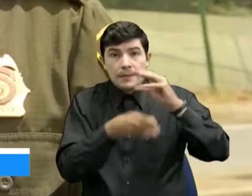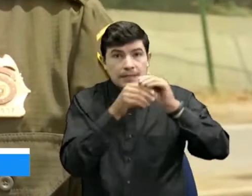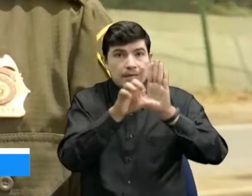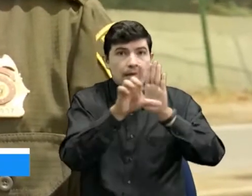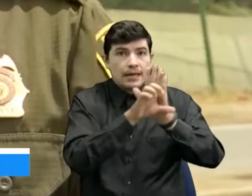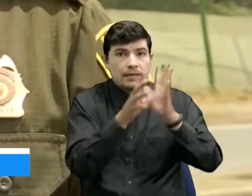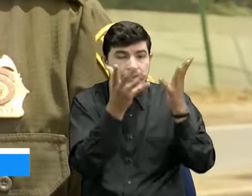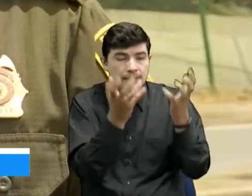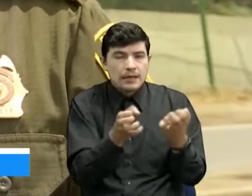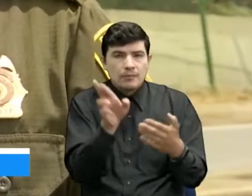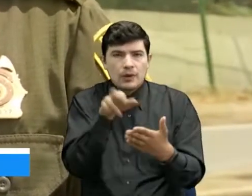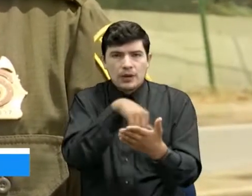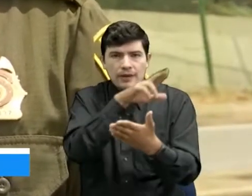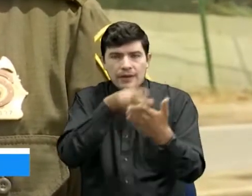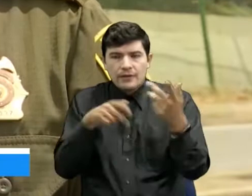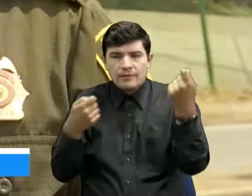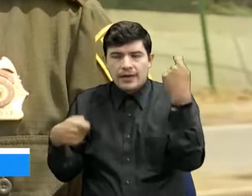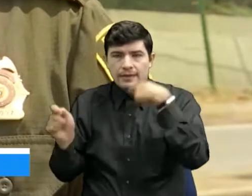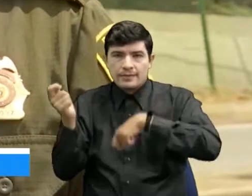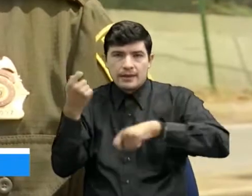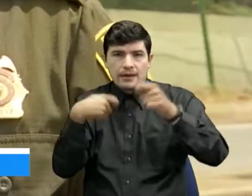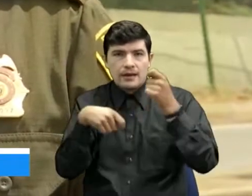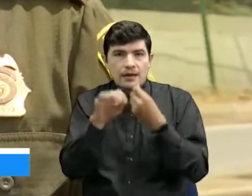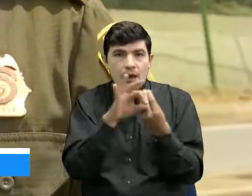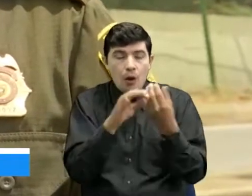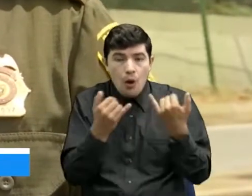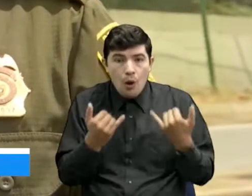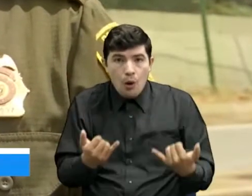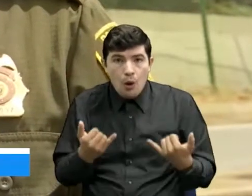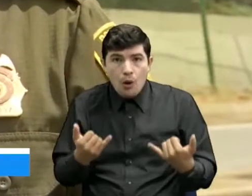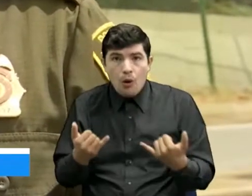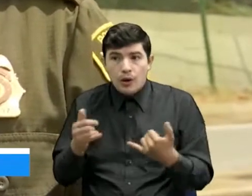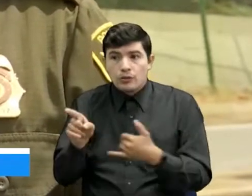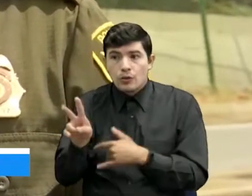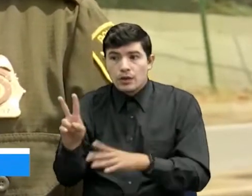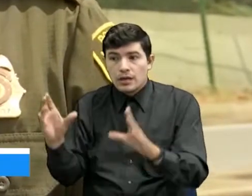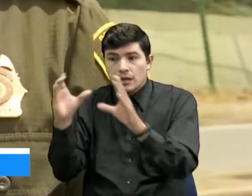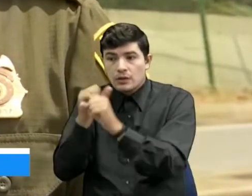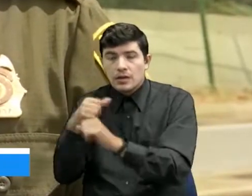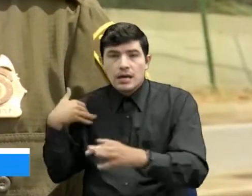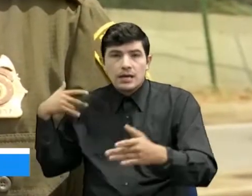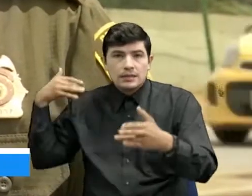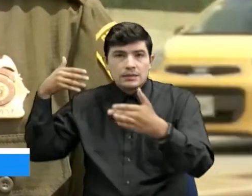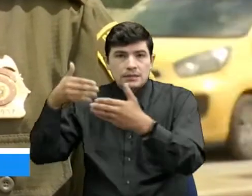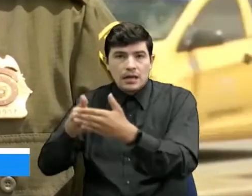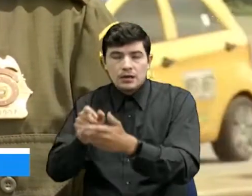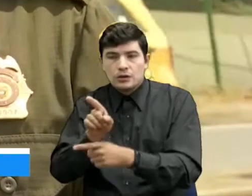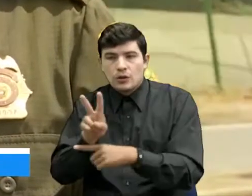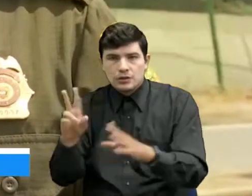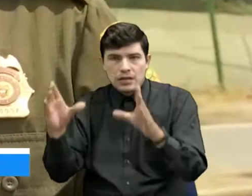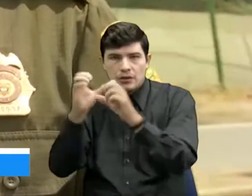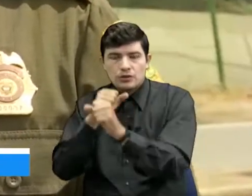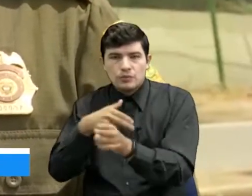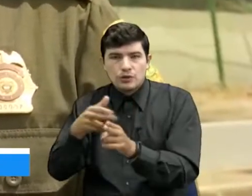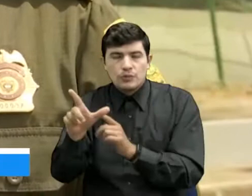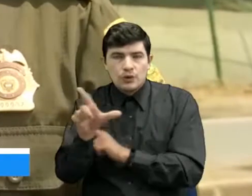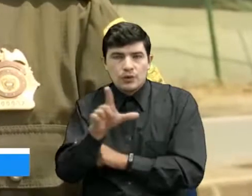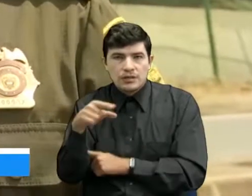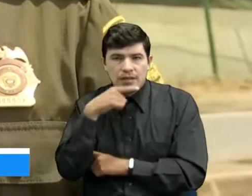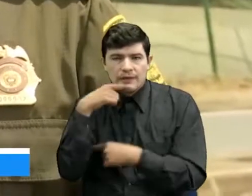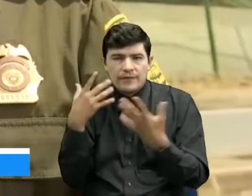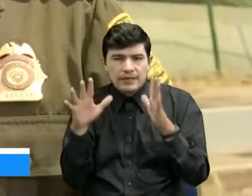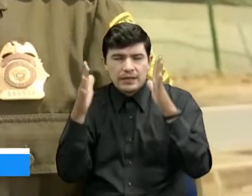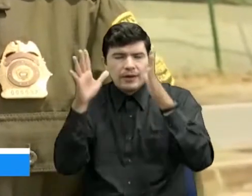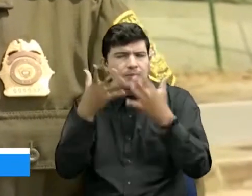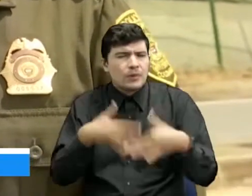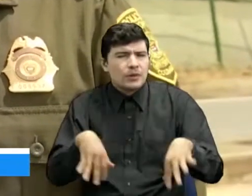que prohíbe el expendio y consumo de bebidas embriagantes desde hoy a medianoche hasta las 12 de la noche del próximo lunes festivo. Es importante